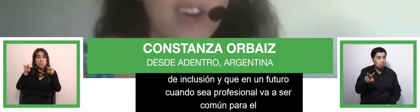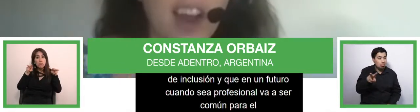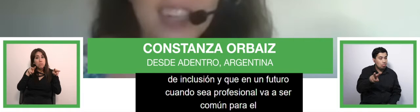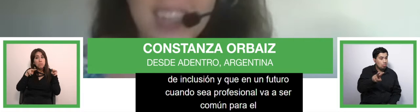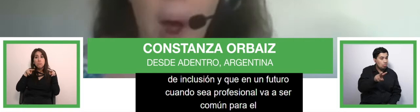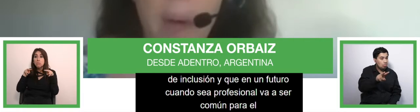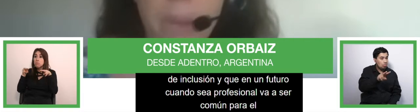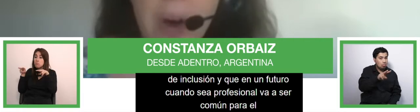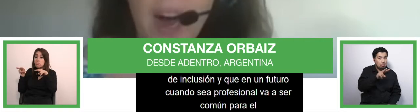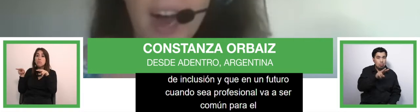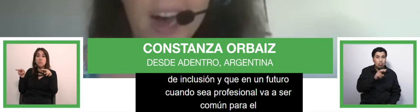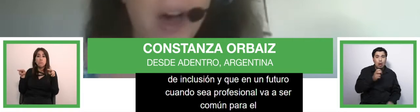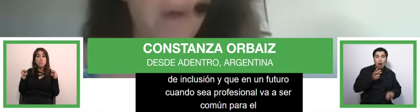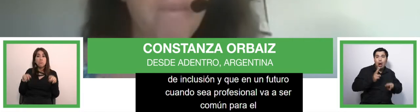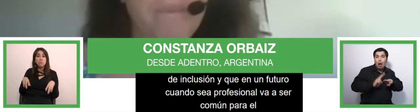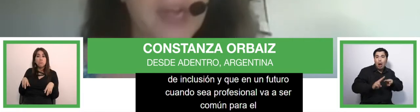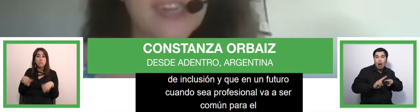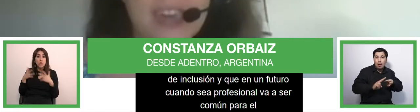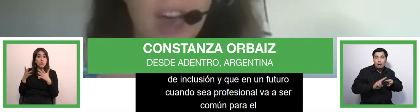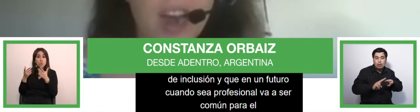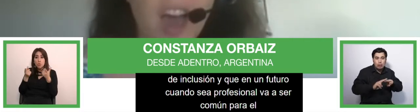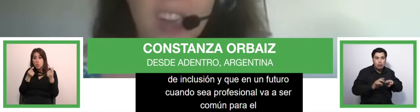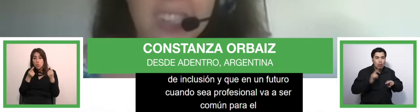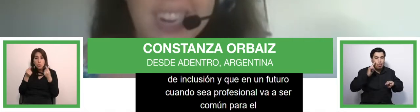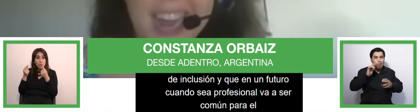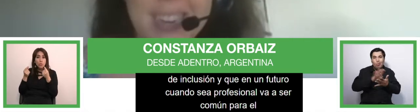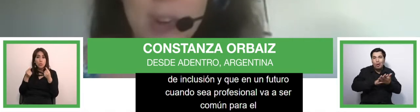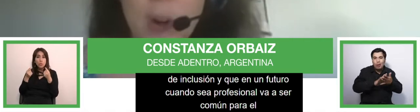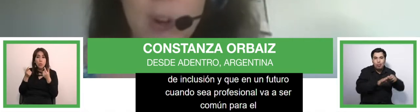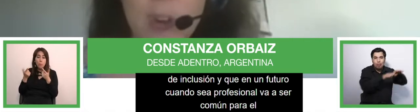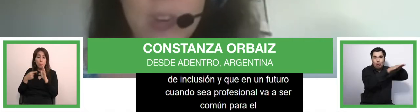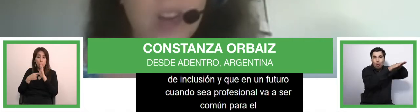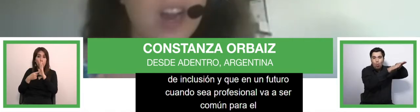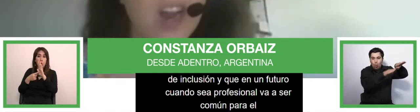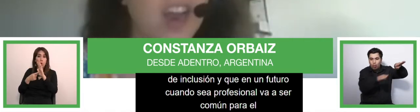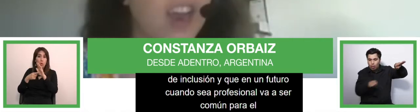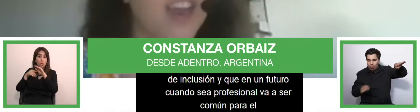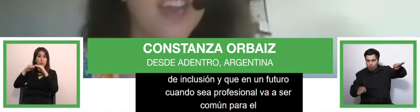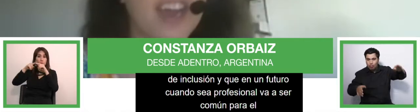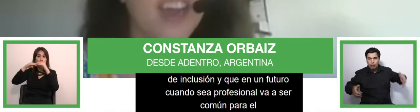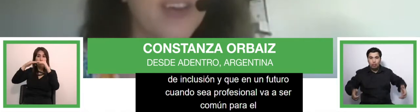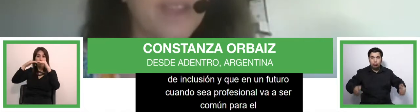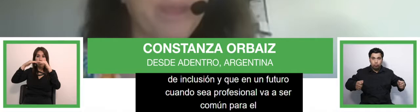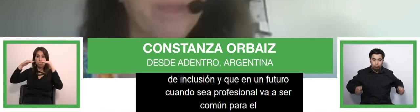edificar una rampa, pensar accesos,